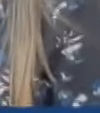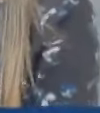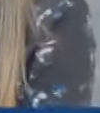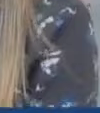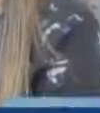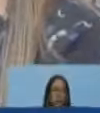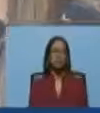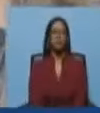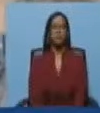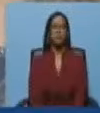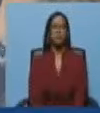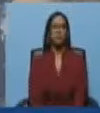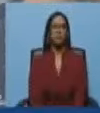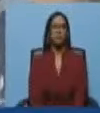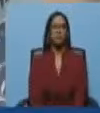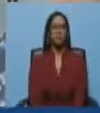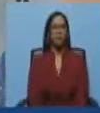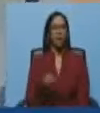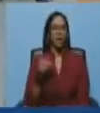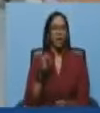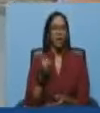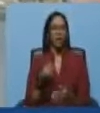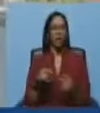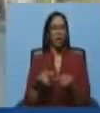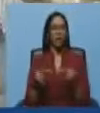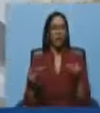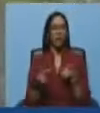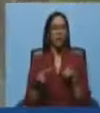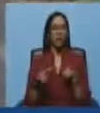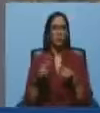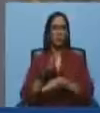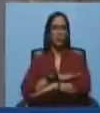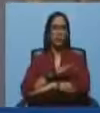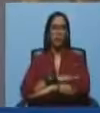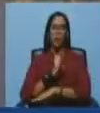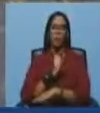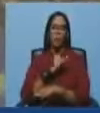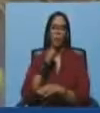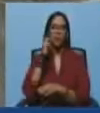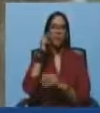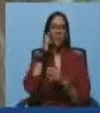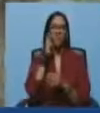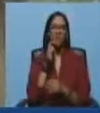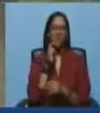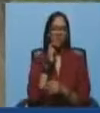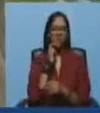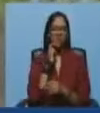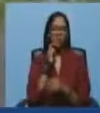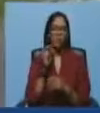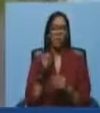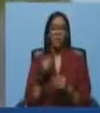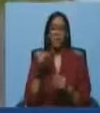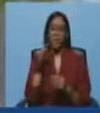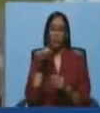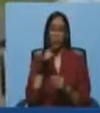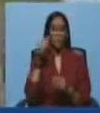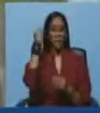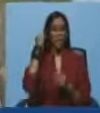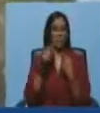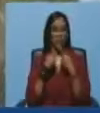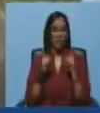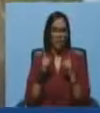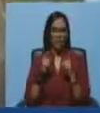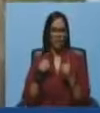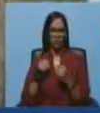habla, ahí hay un caldo de una conducta que es típica del fascismo, que es la intolerancia al que piensa distinto a niveles de que eres